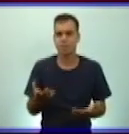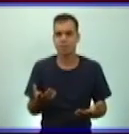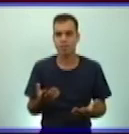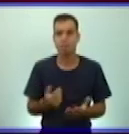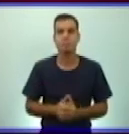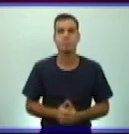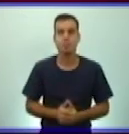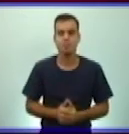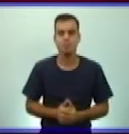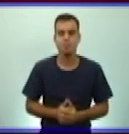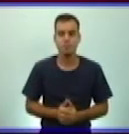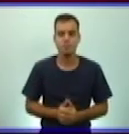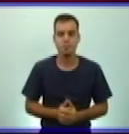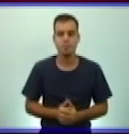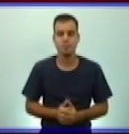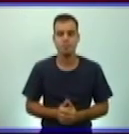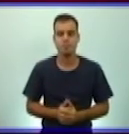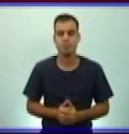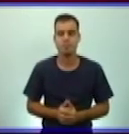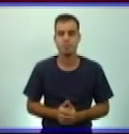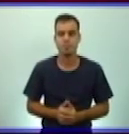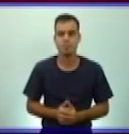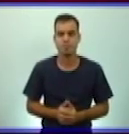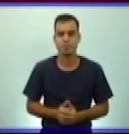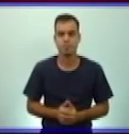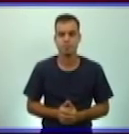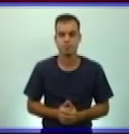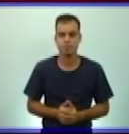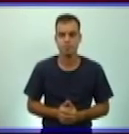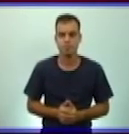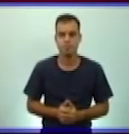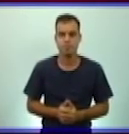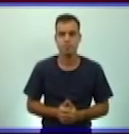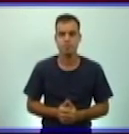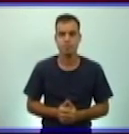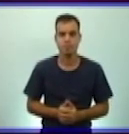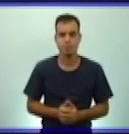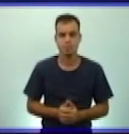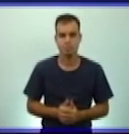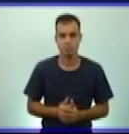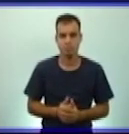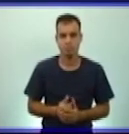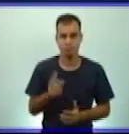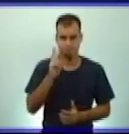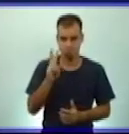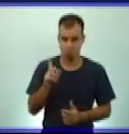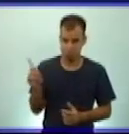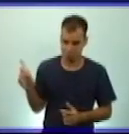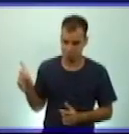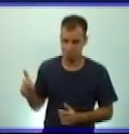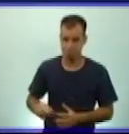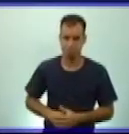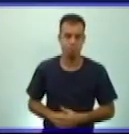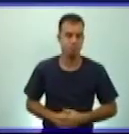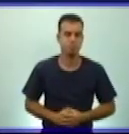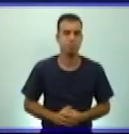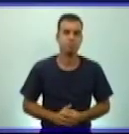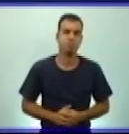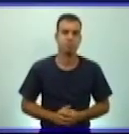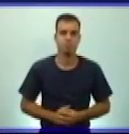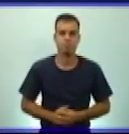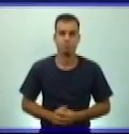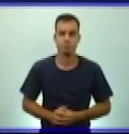pensar globalmente, actuar individual, local y globalmente